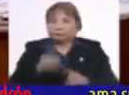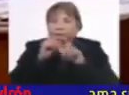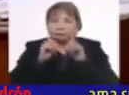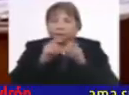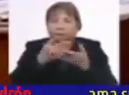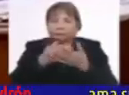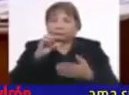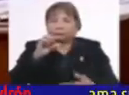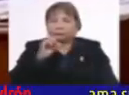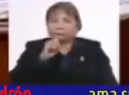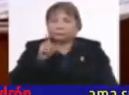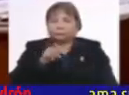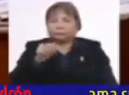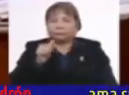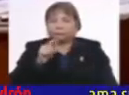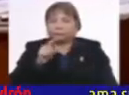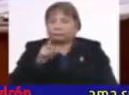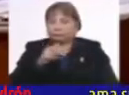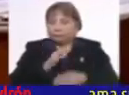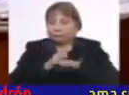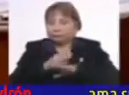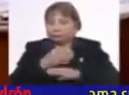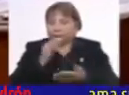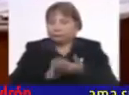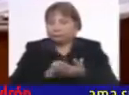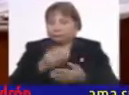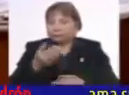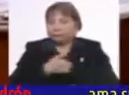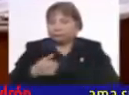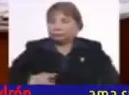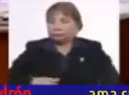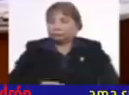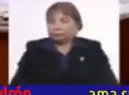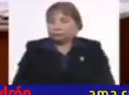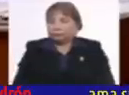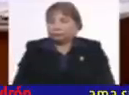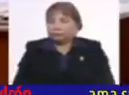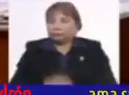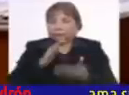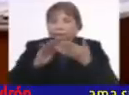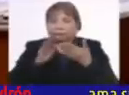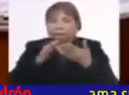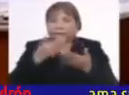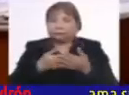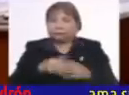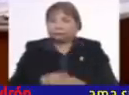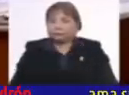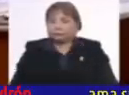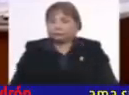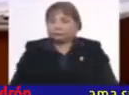gonzález va a ser simple por su intermedio si es que no lo repito a cada rato señor presidente con las disculpas del caso